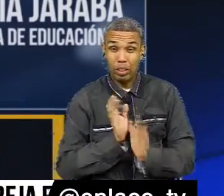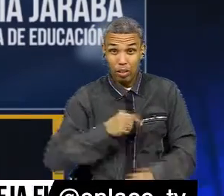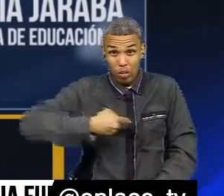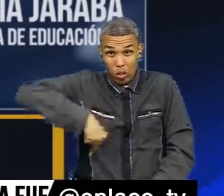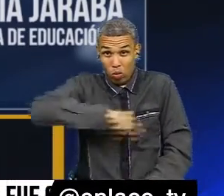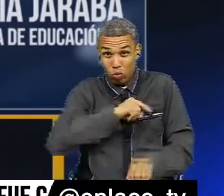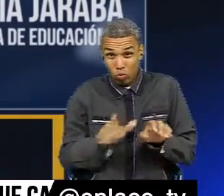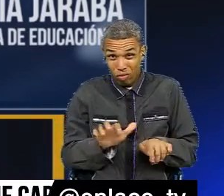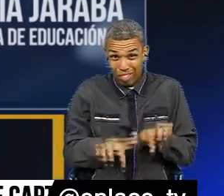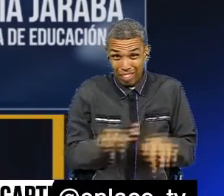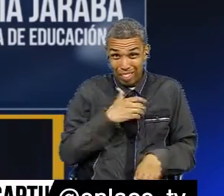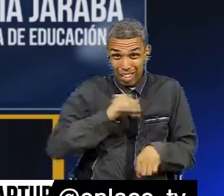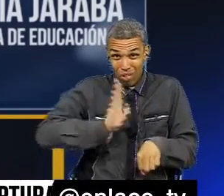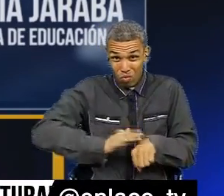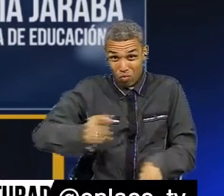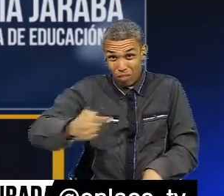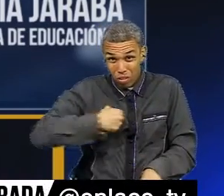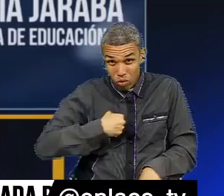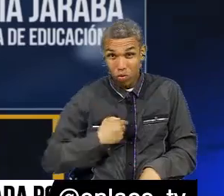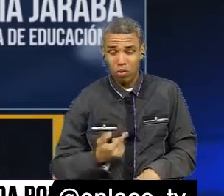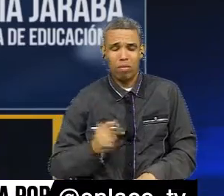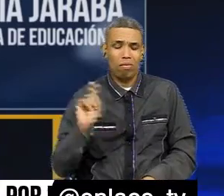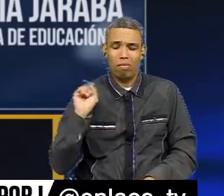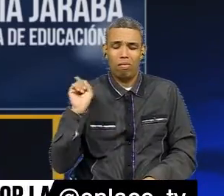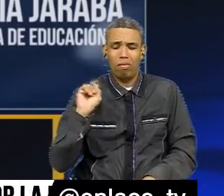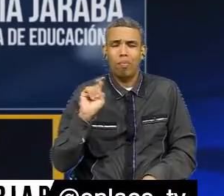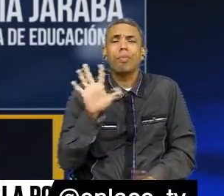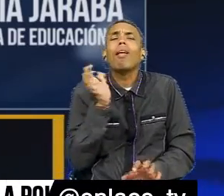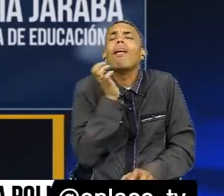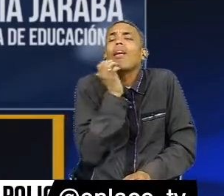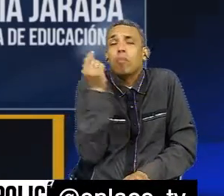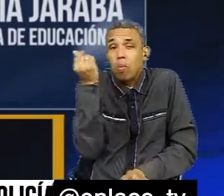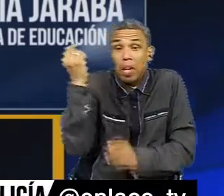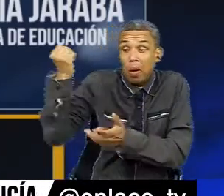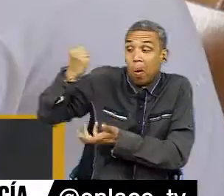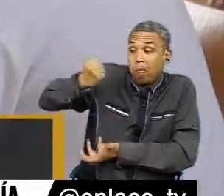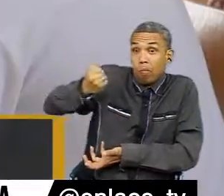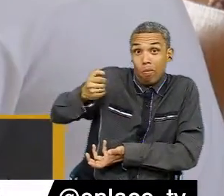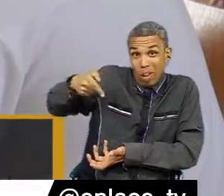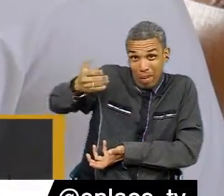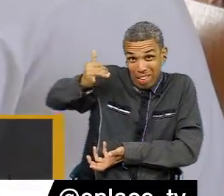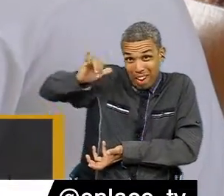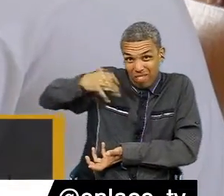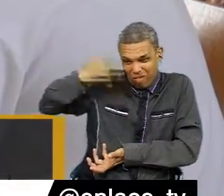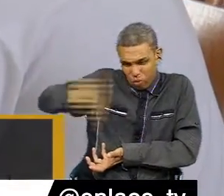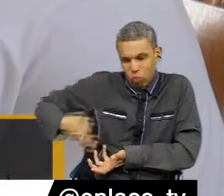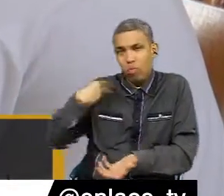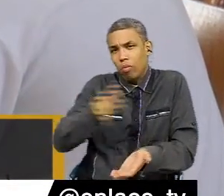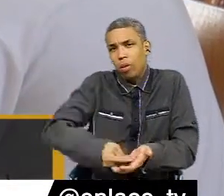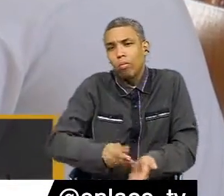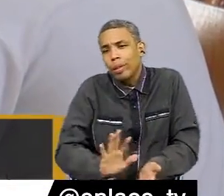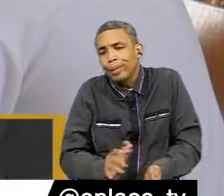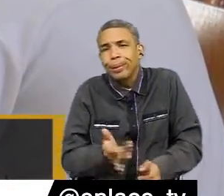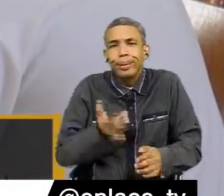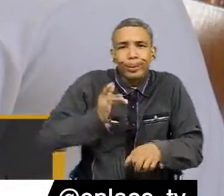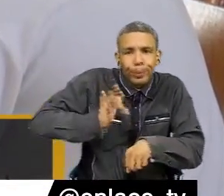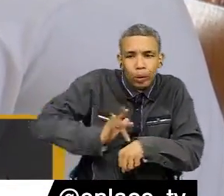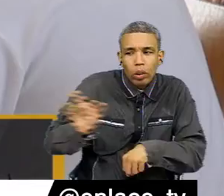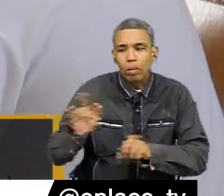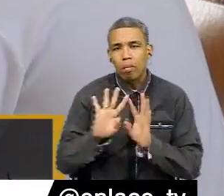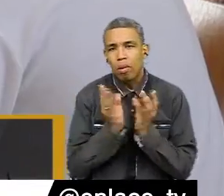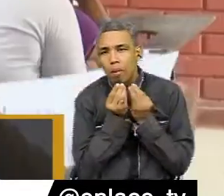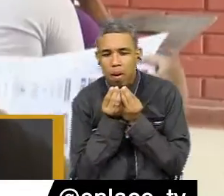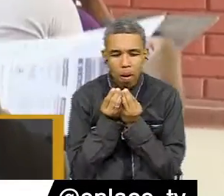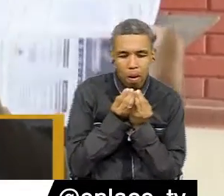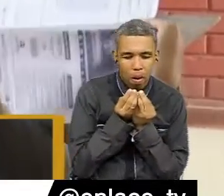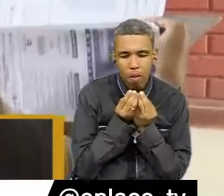este momento estuviéramos el recurso para hacerlo efectivo, lo haríamos de manera inmediata. Así las cosas, solo hasta cuando se adicionen los recursos